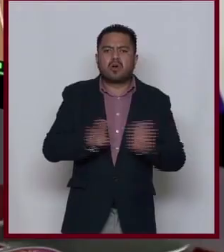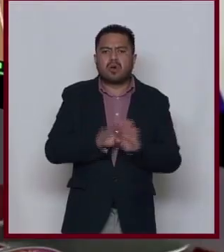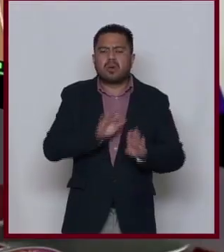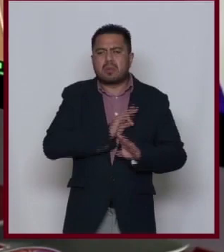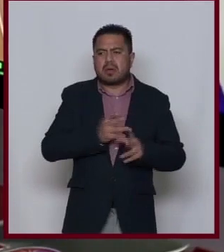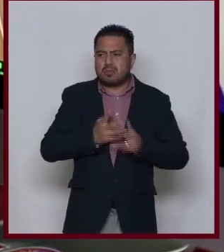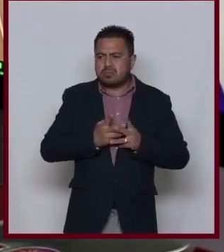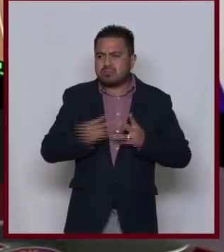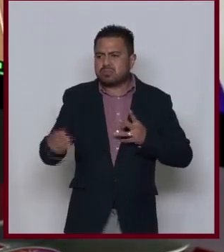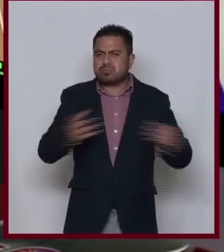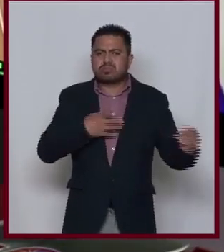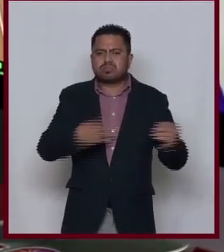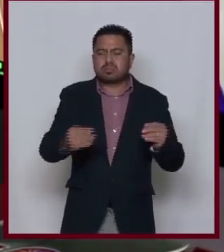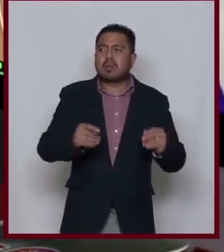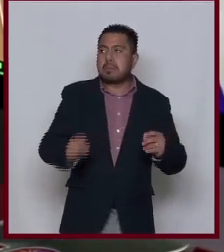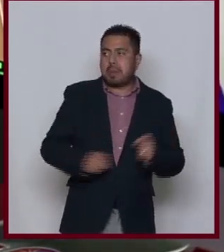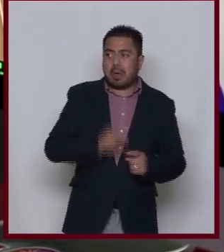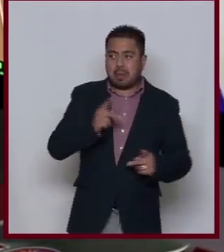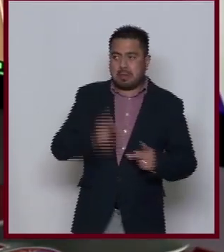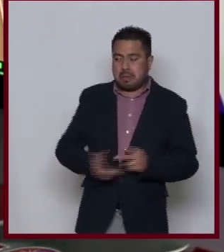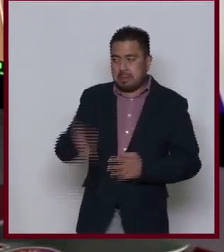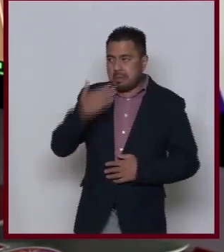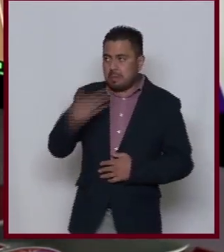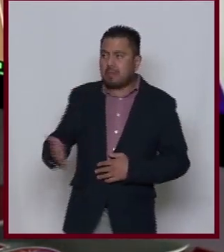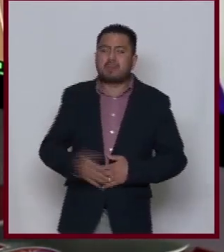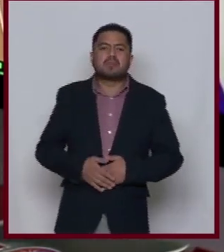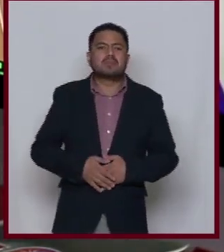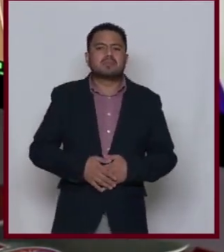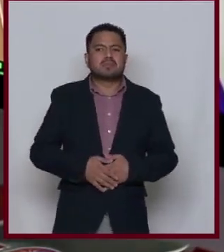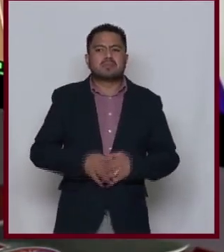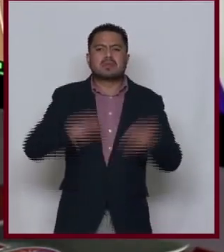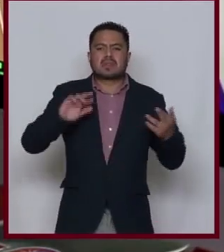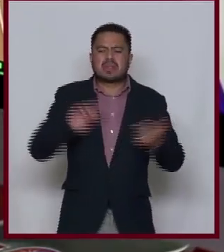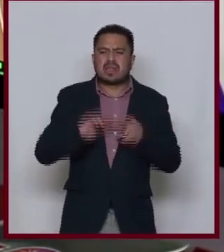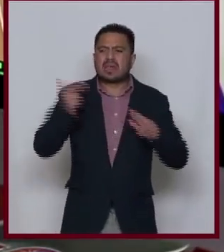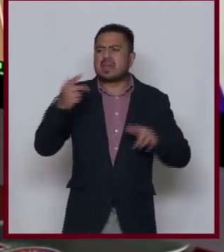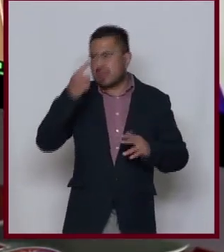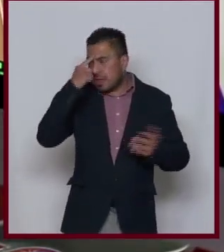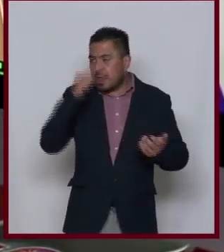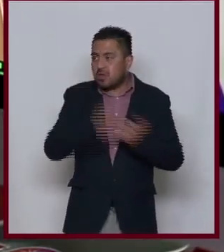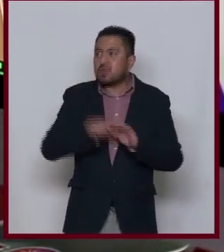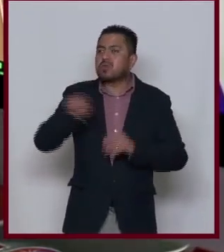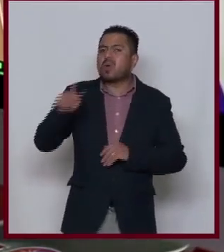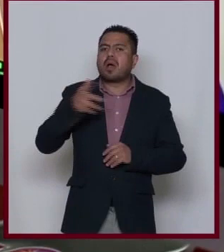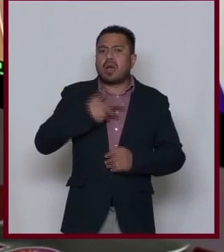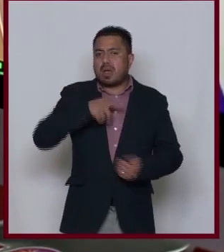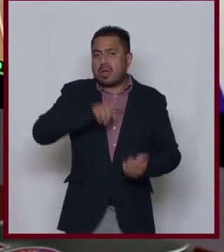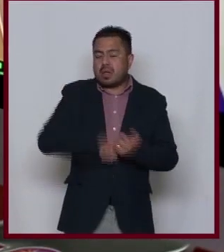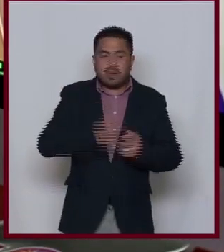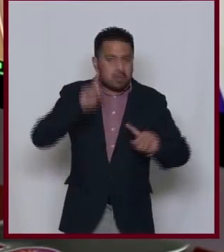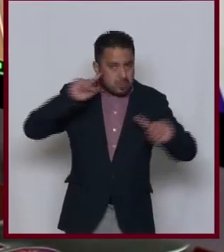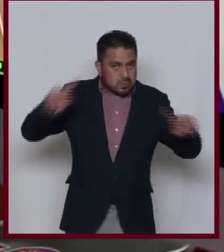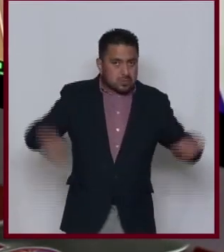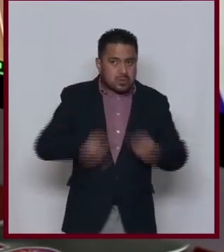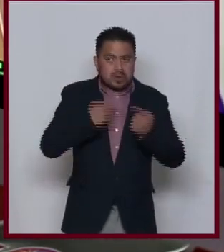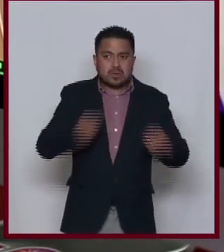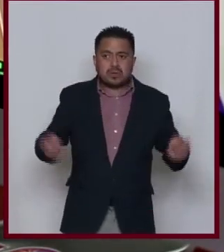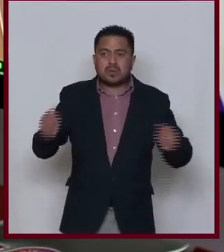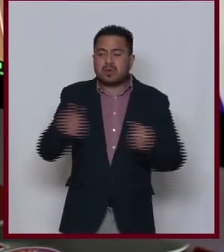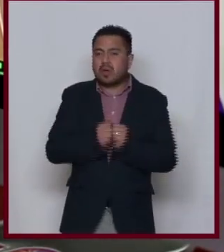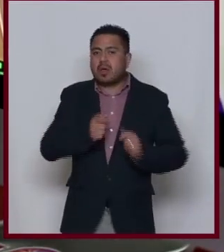propaga. Perfecto. ¿Qué relación crees tú que exista entre la música y